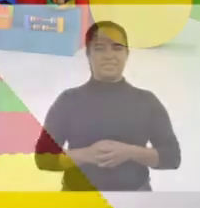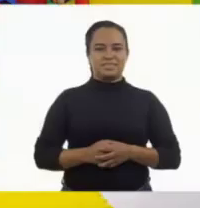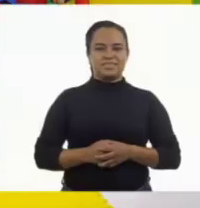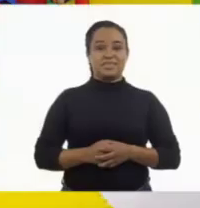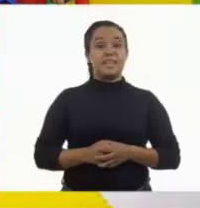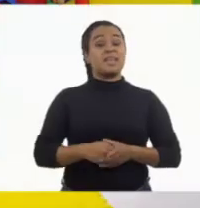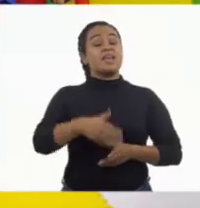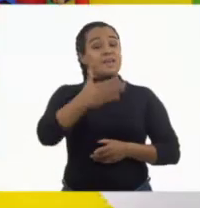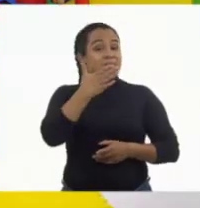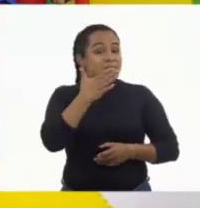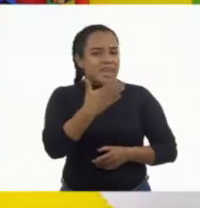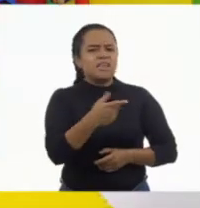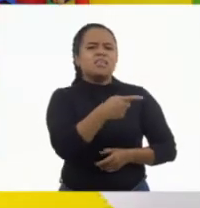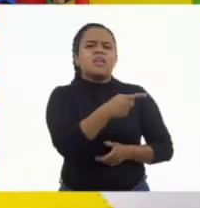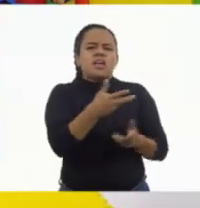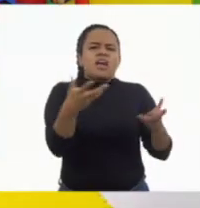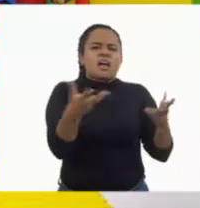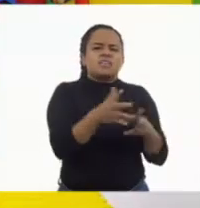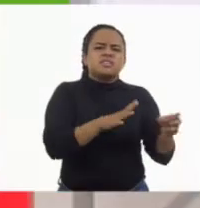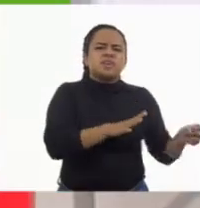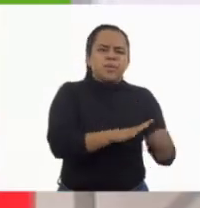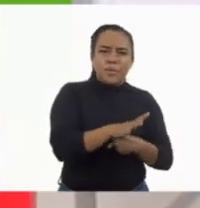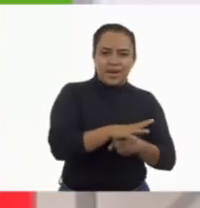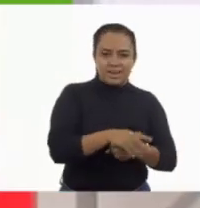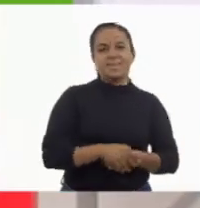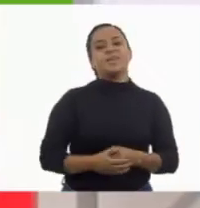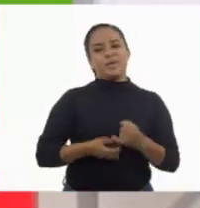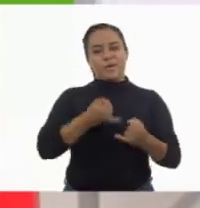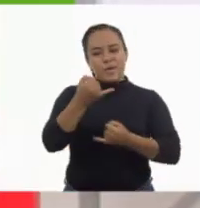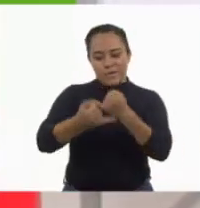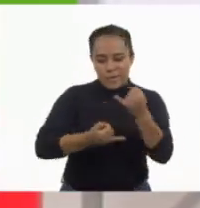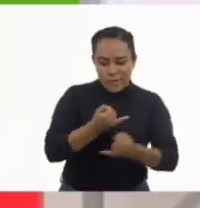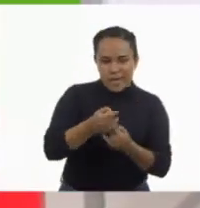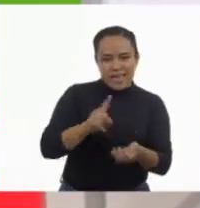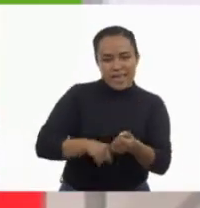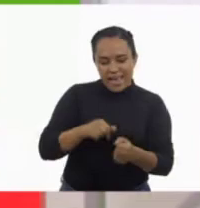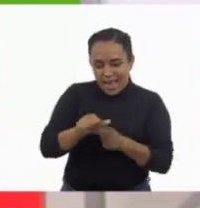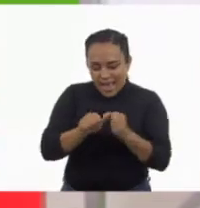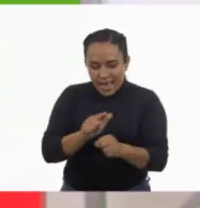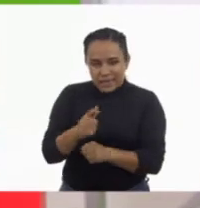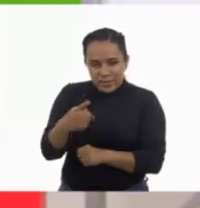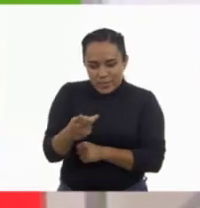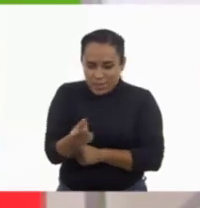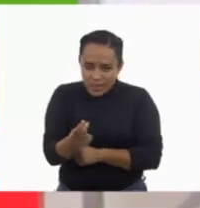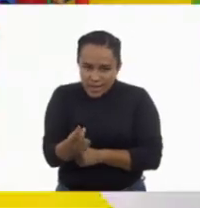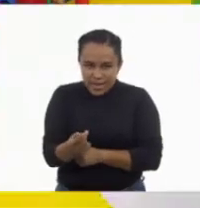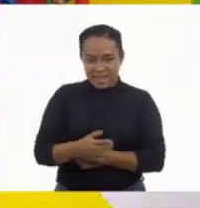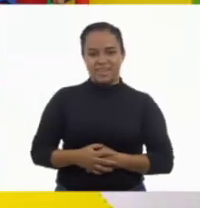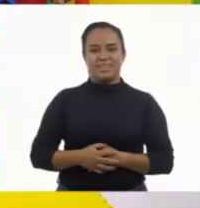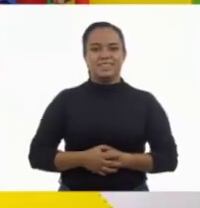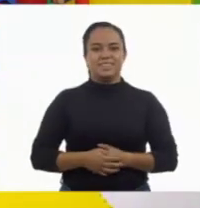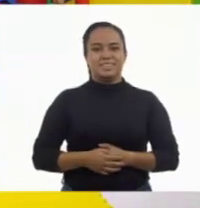¡Muy bien! ¿Qué está haciendo? ¡Jugando con su mascota! ¡Muy bien, Sara!